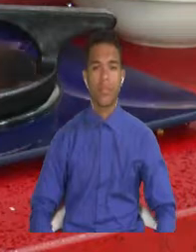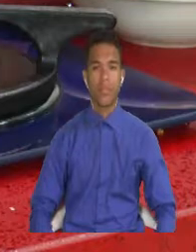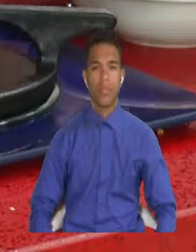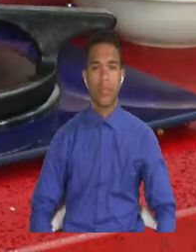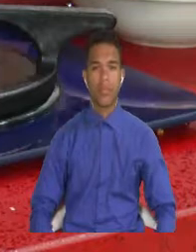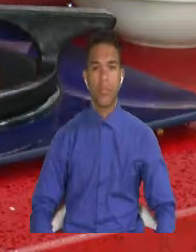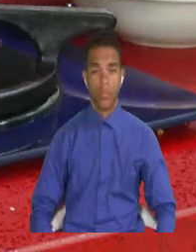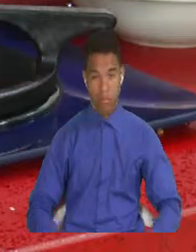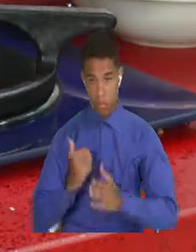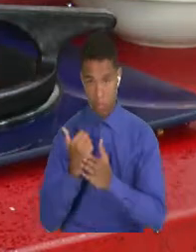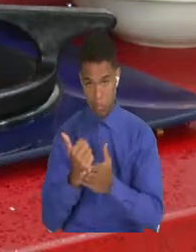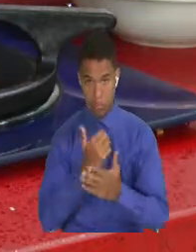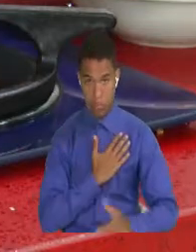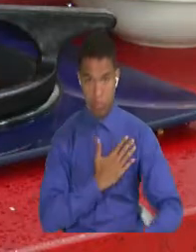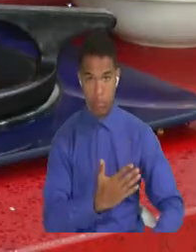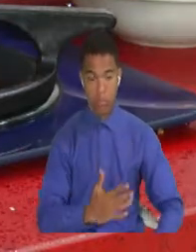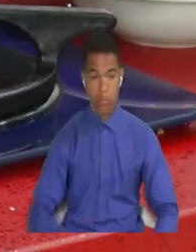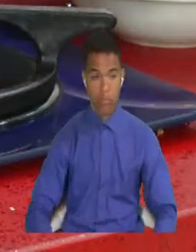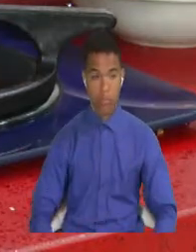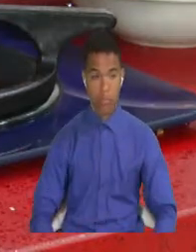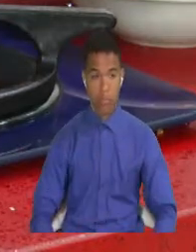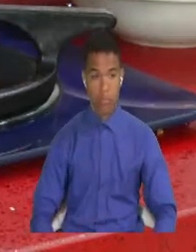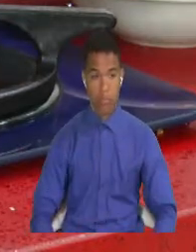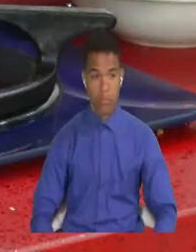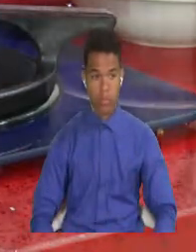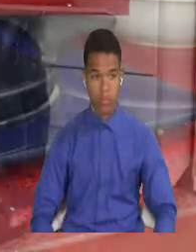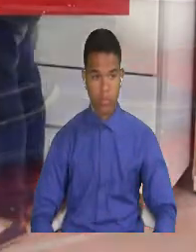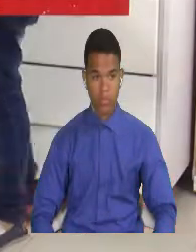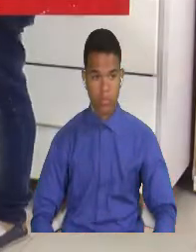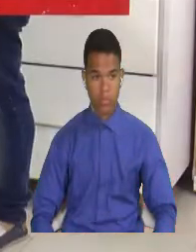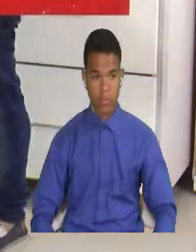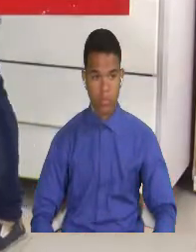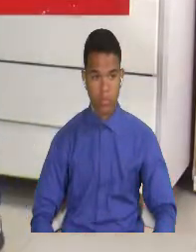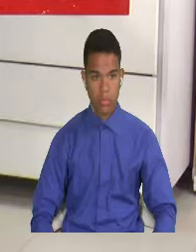te ayudo. Sí, esta sí me dio miedo. En esta no pasé la prueba.